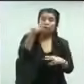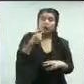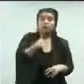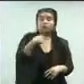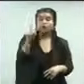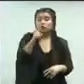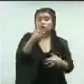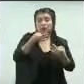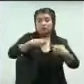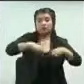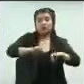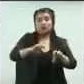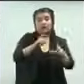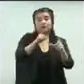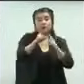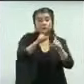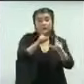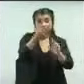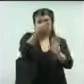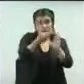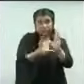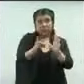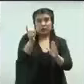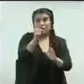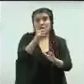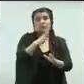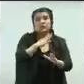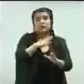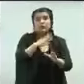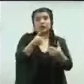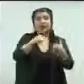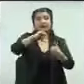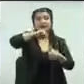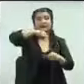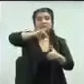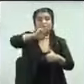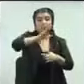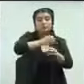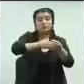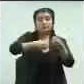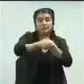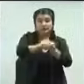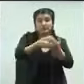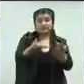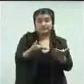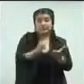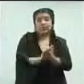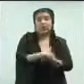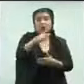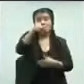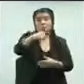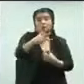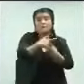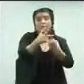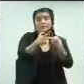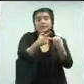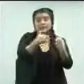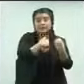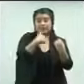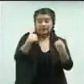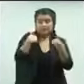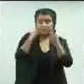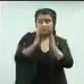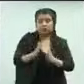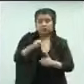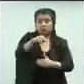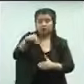la oportunidad de hablar con usted, no tengo acceso a su despacho. Hoy pues el viceministro Max,